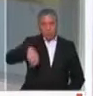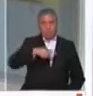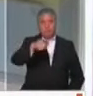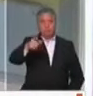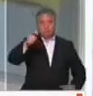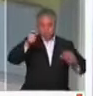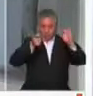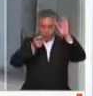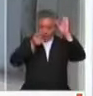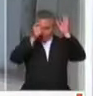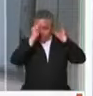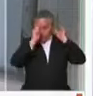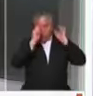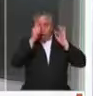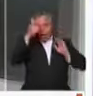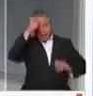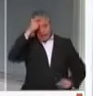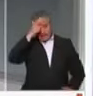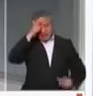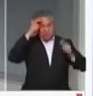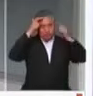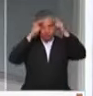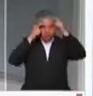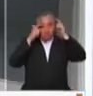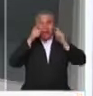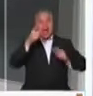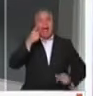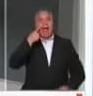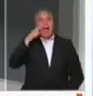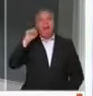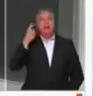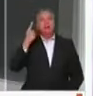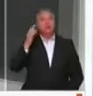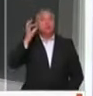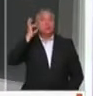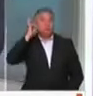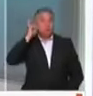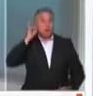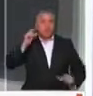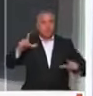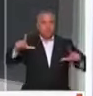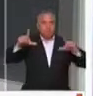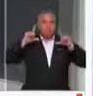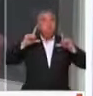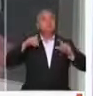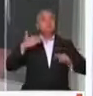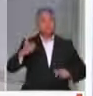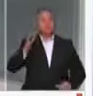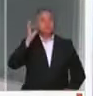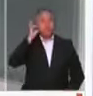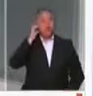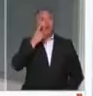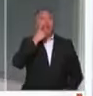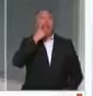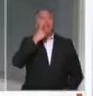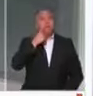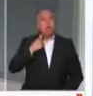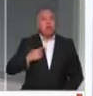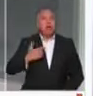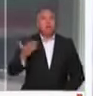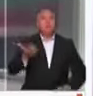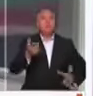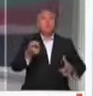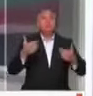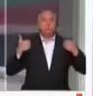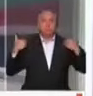Azules, un equipo donde las mujeres están tomando protagonismo. Por eso decidimos desafiarnos y probar. ¿Cómo es entrenar con